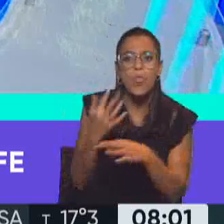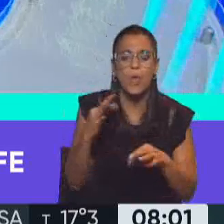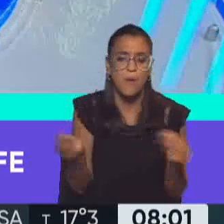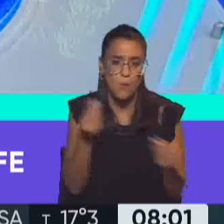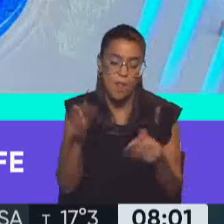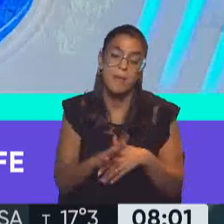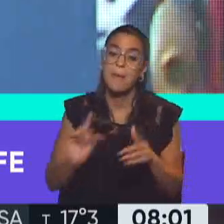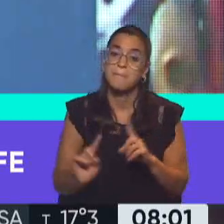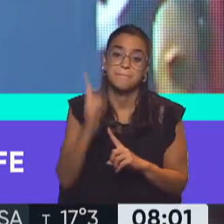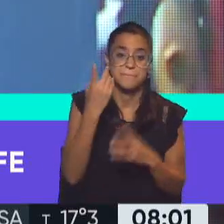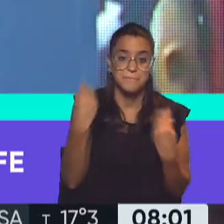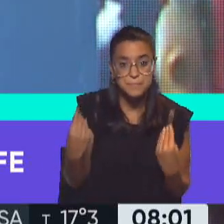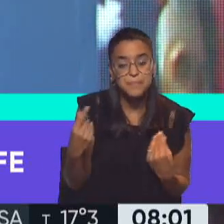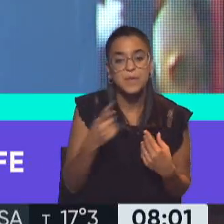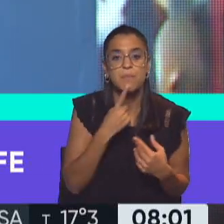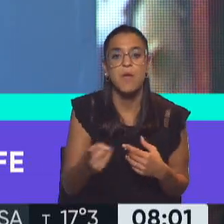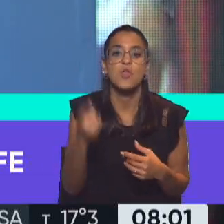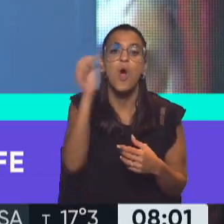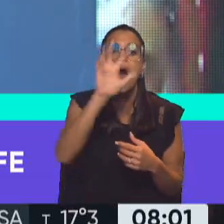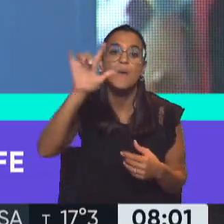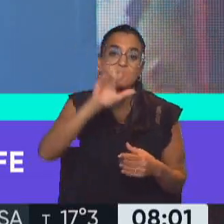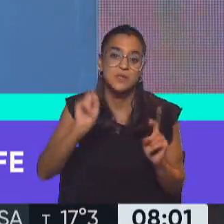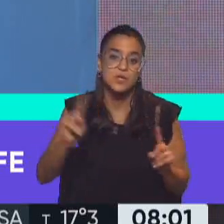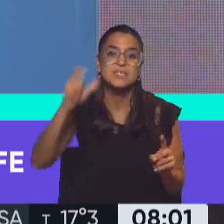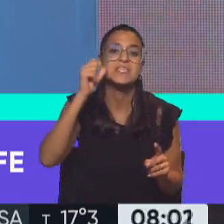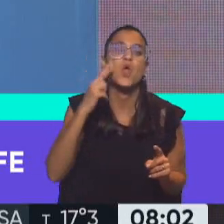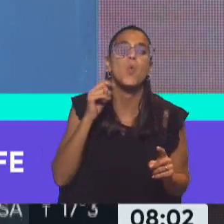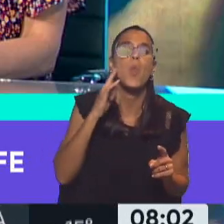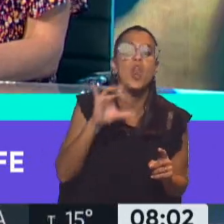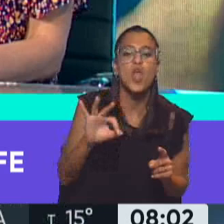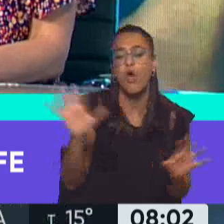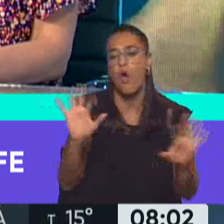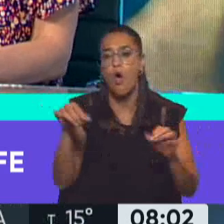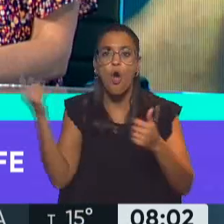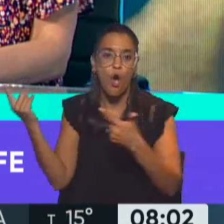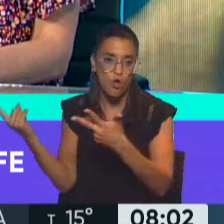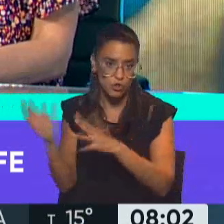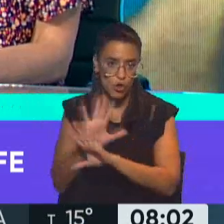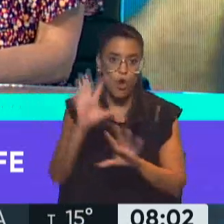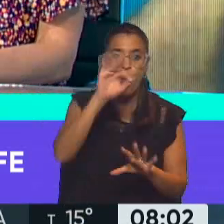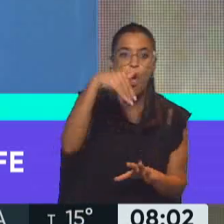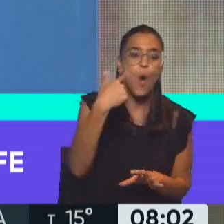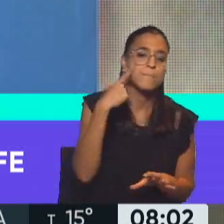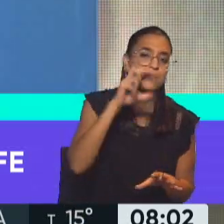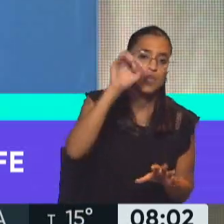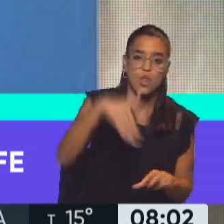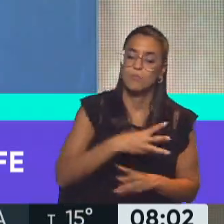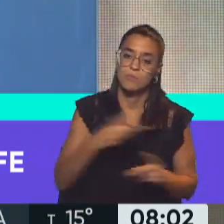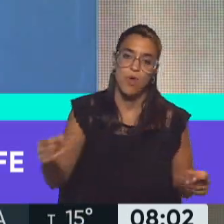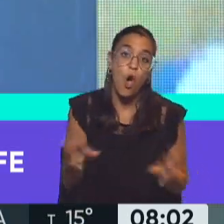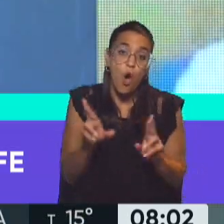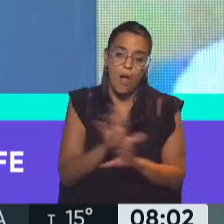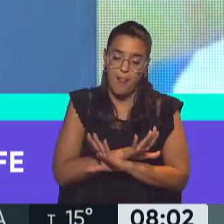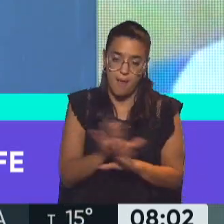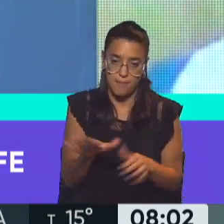primero, esperemos que no tengamos que utilizar otros abecedarios, el cerulio o que acá alguno, termine. Claro. Digamos, que termine no Omicron termine. Claro, eso sería lo